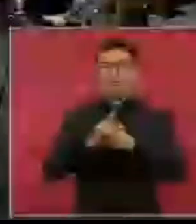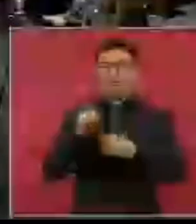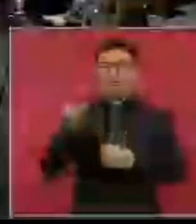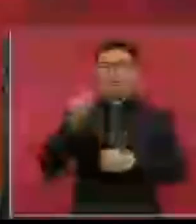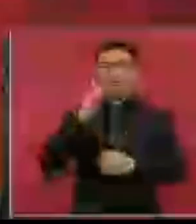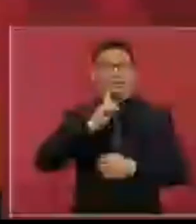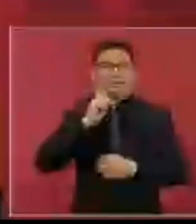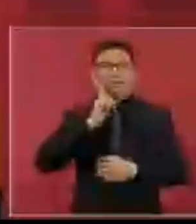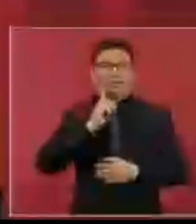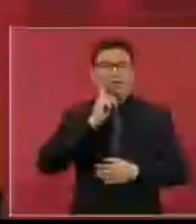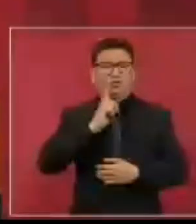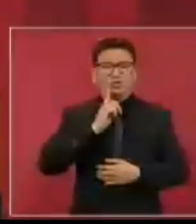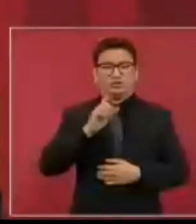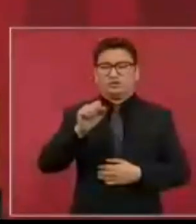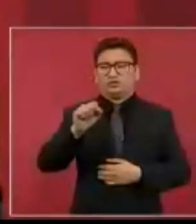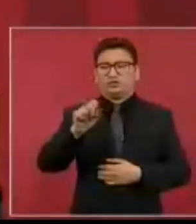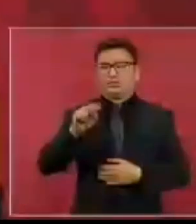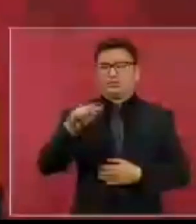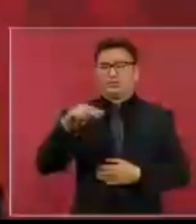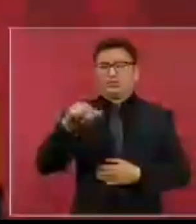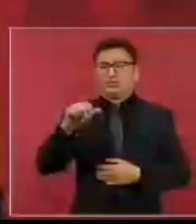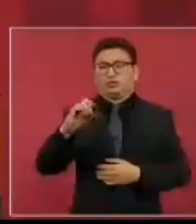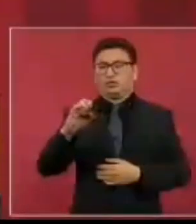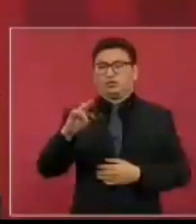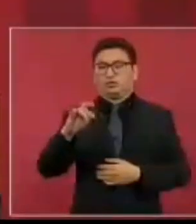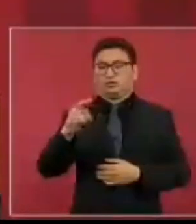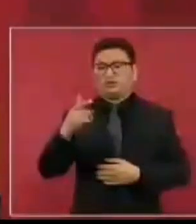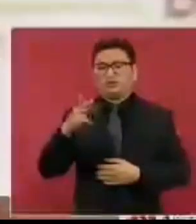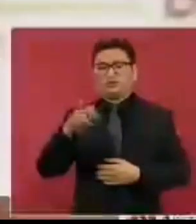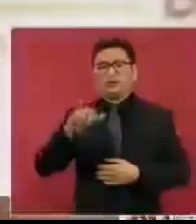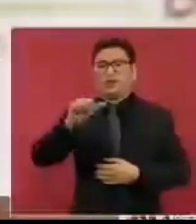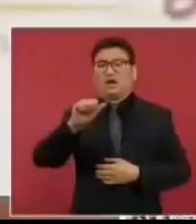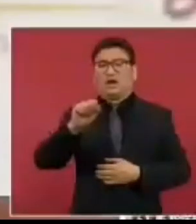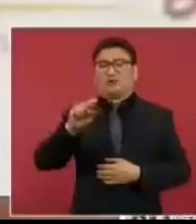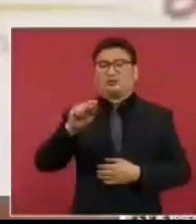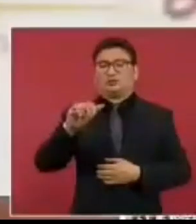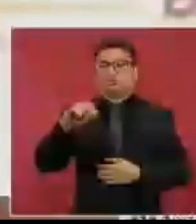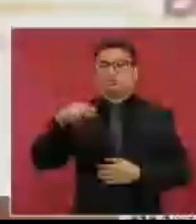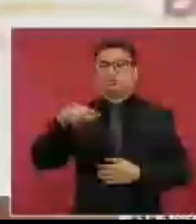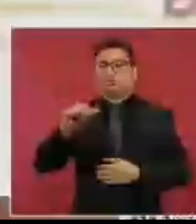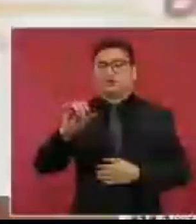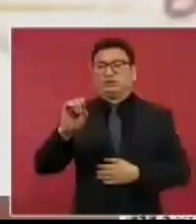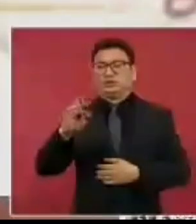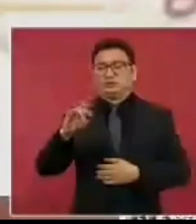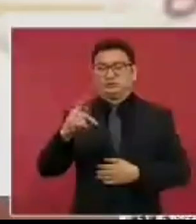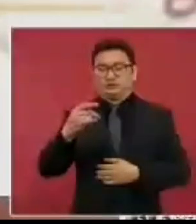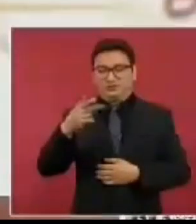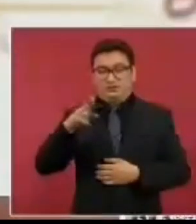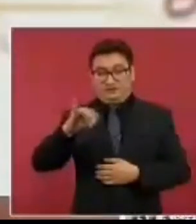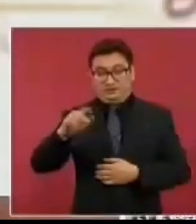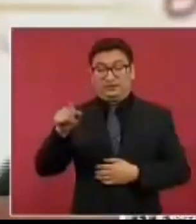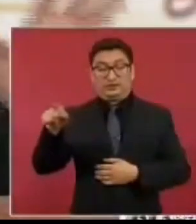conductora Susana Urestegui, Azucena Urestegui,